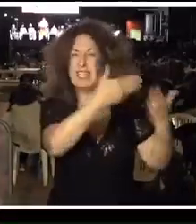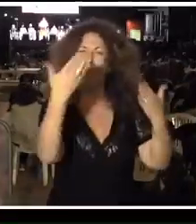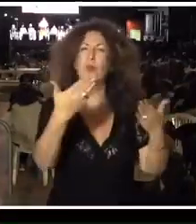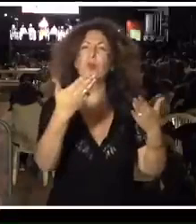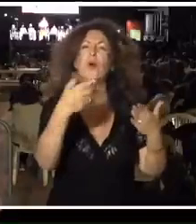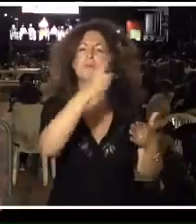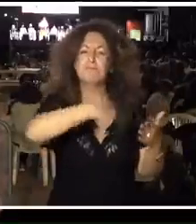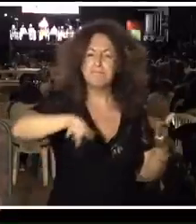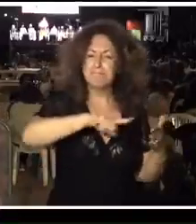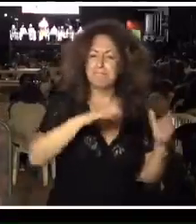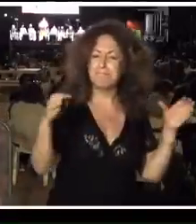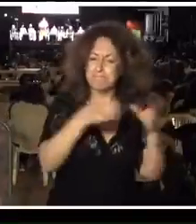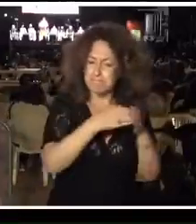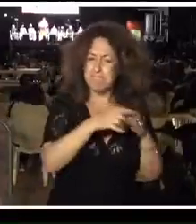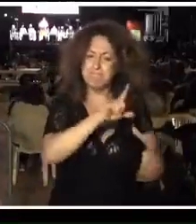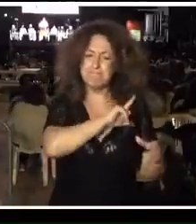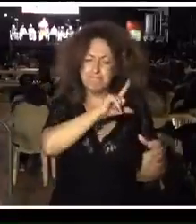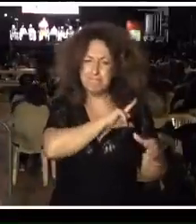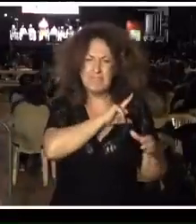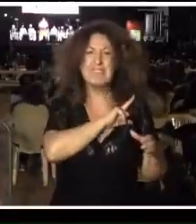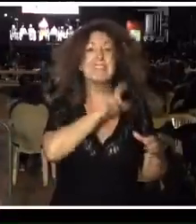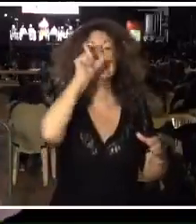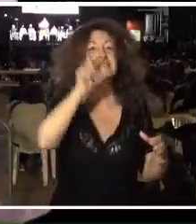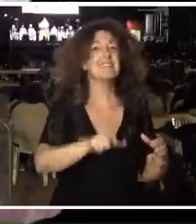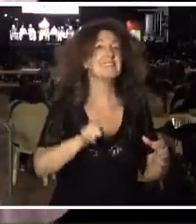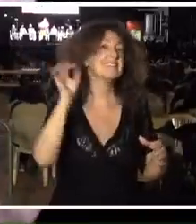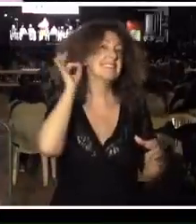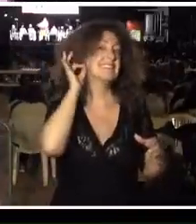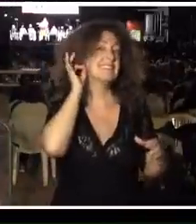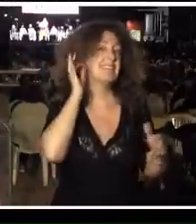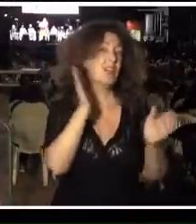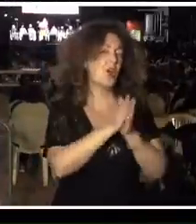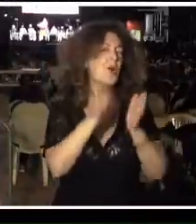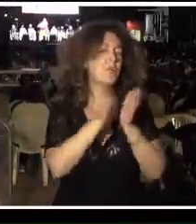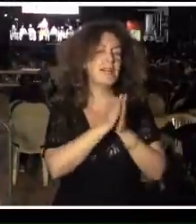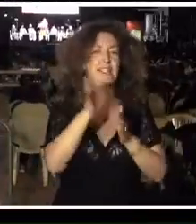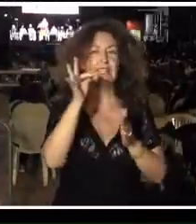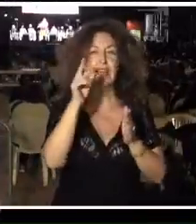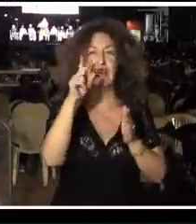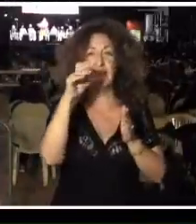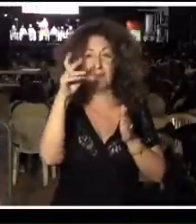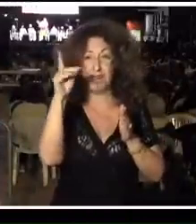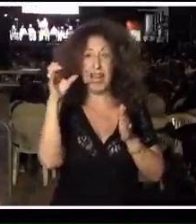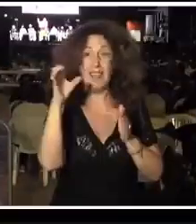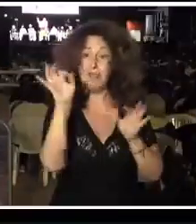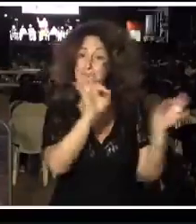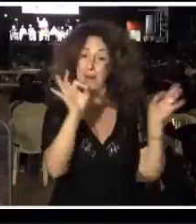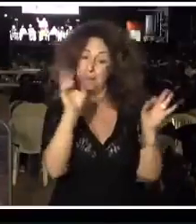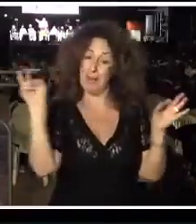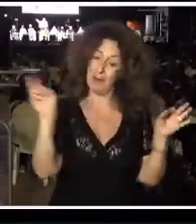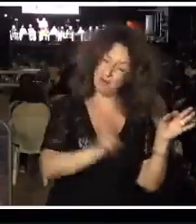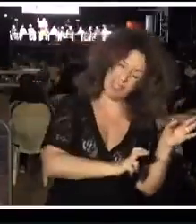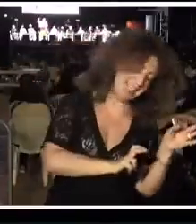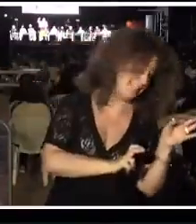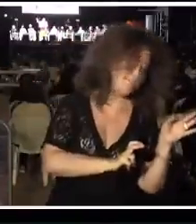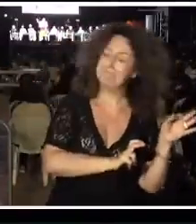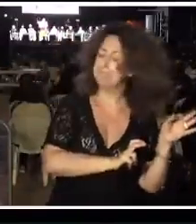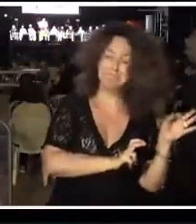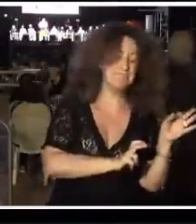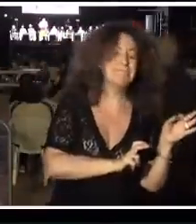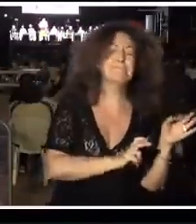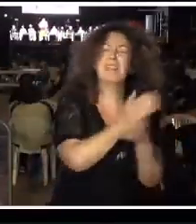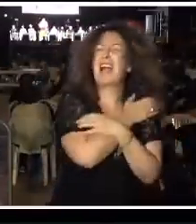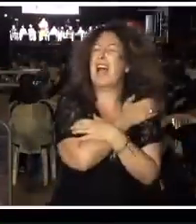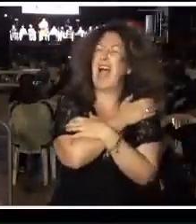ejemplar y a la camarada Frede Calvo en especial, que estaba convocada a este homenaje y se nos despistó. Un